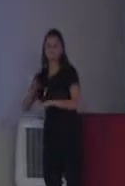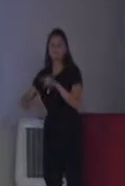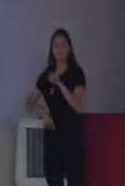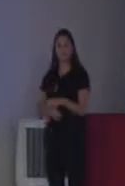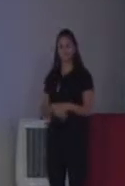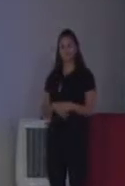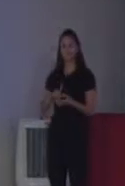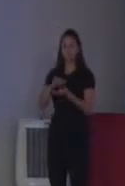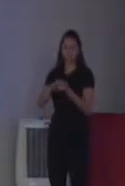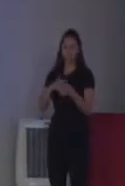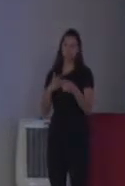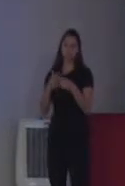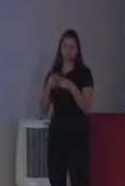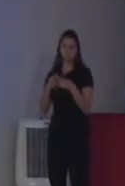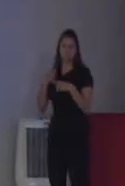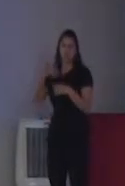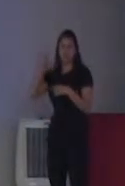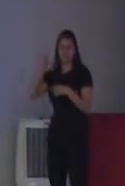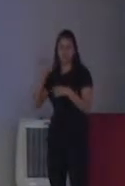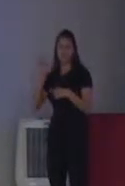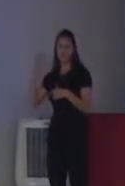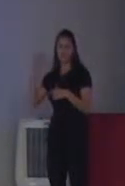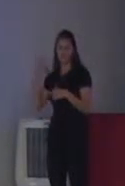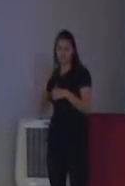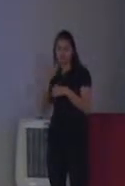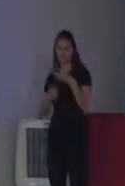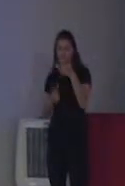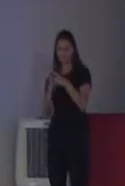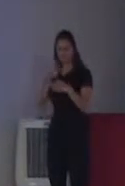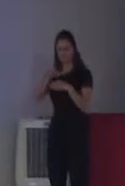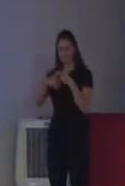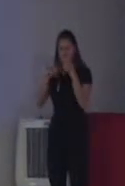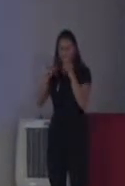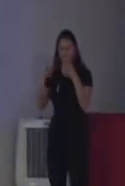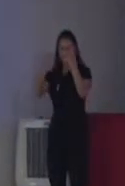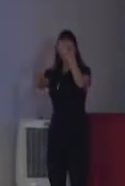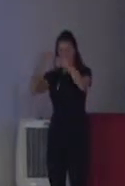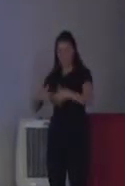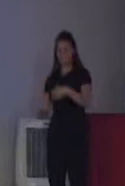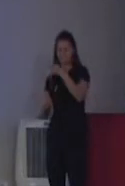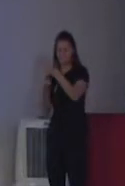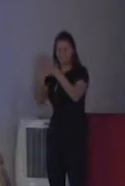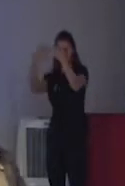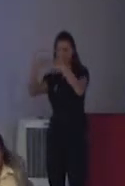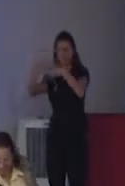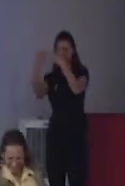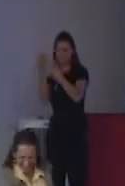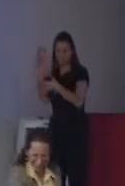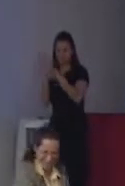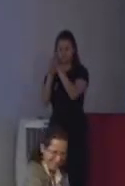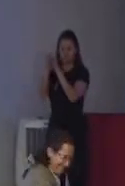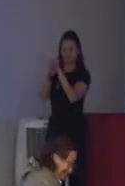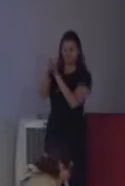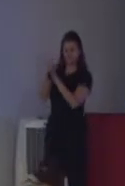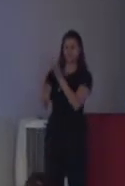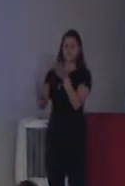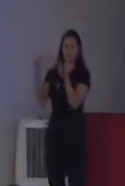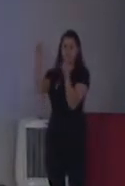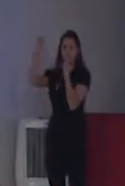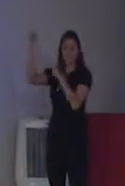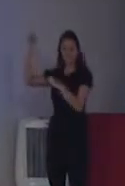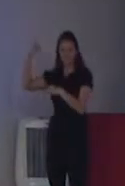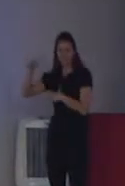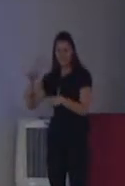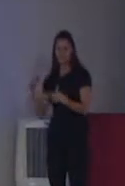sucede en el siglo XIX cuando aparece todo el asunto de la industrialización y la máquina de vapor, la revolución